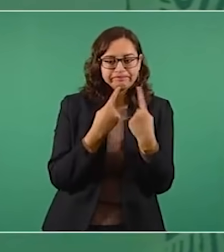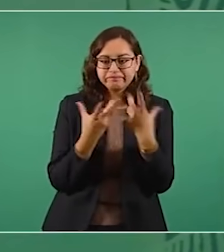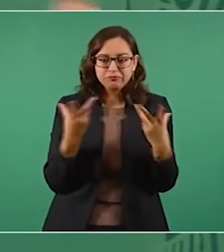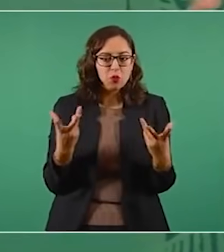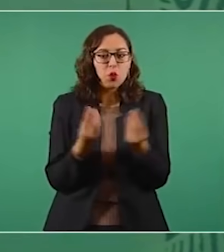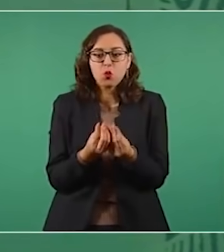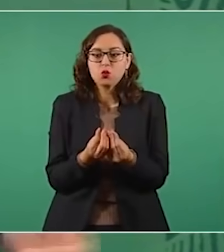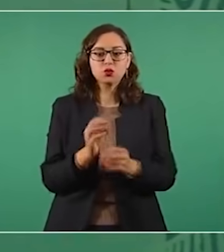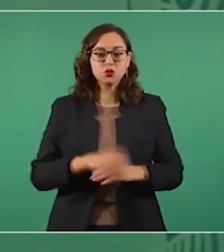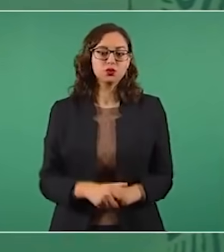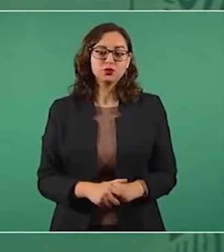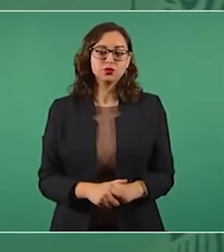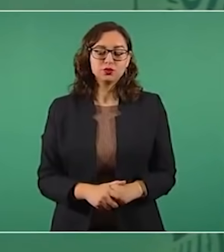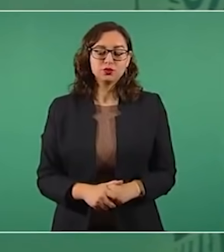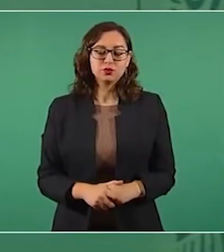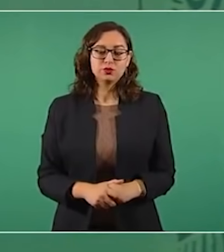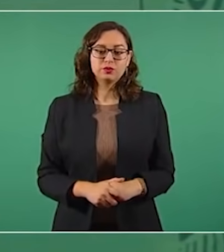Eso solo con la delincuencia.